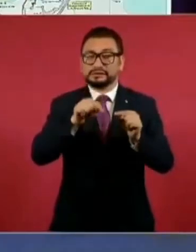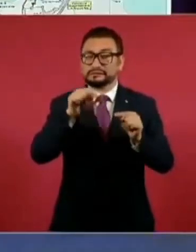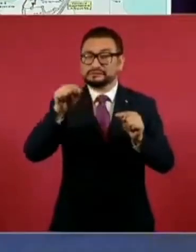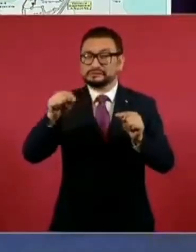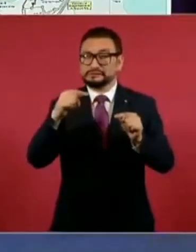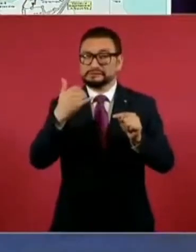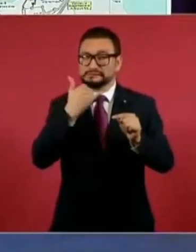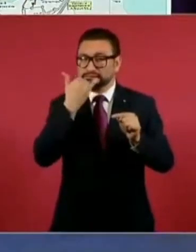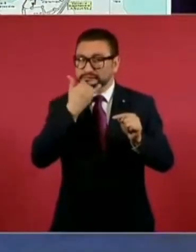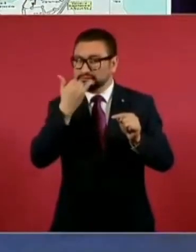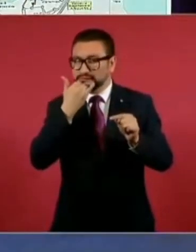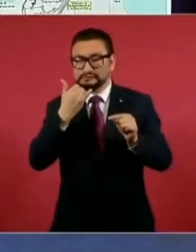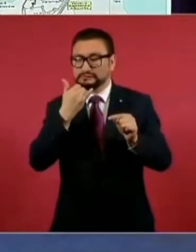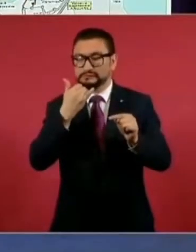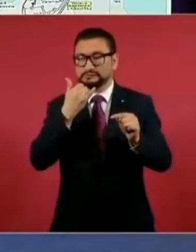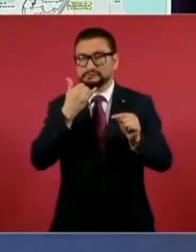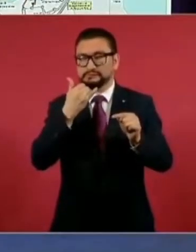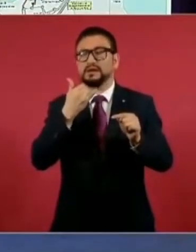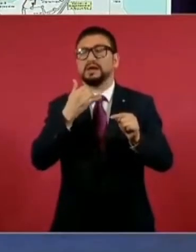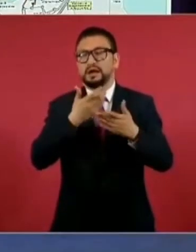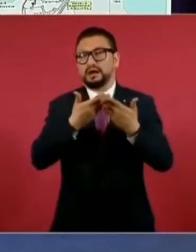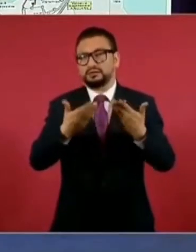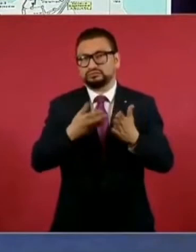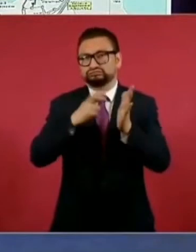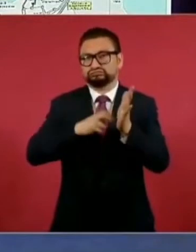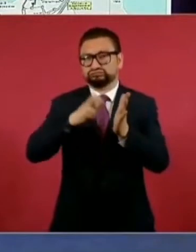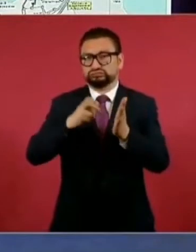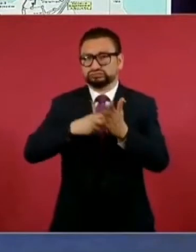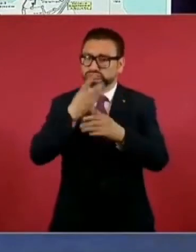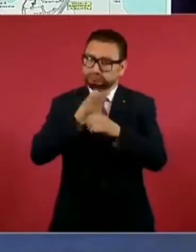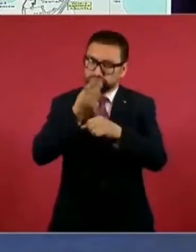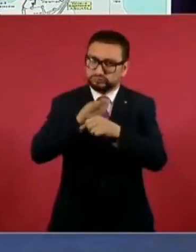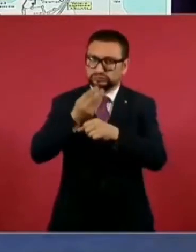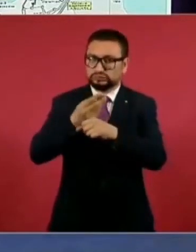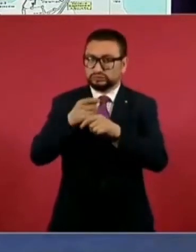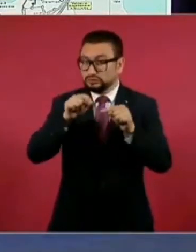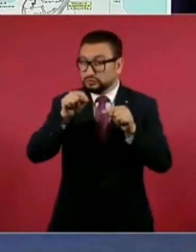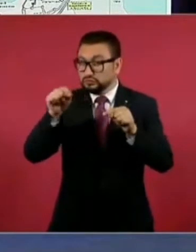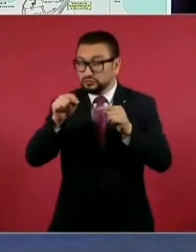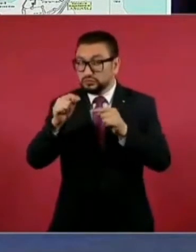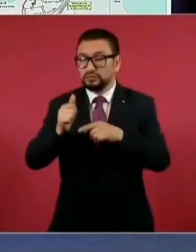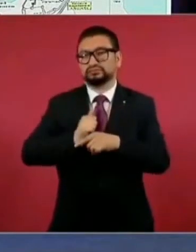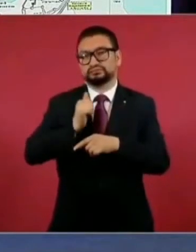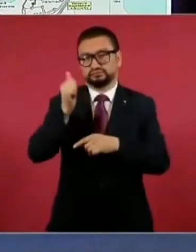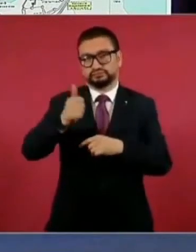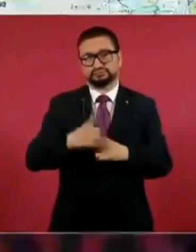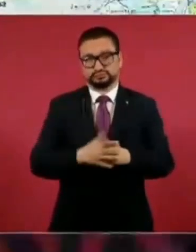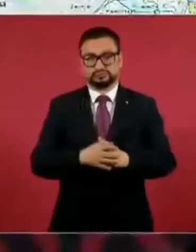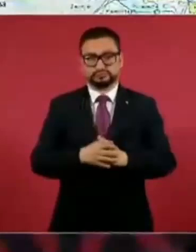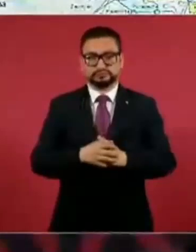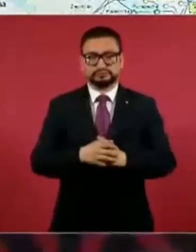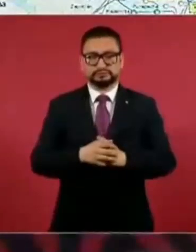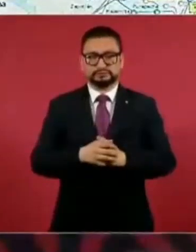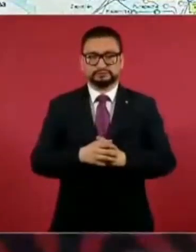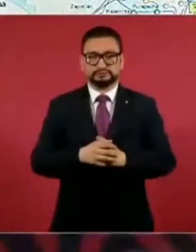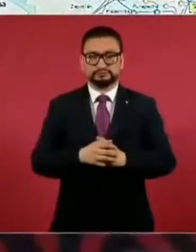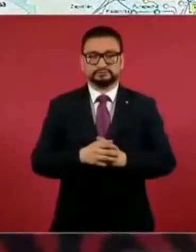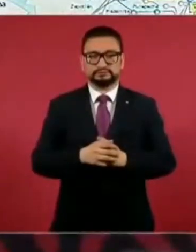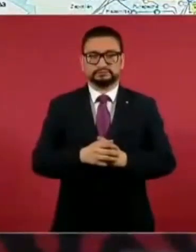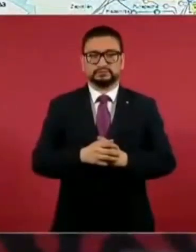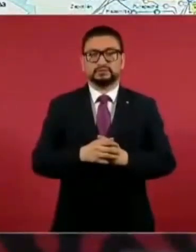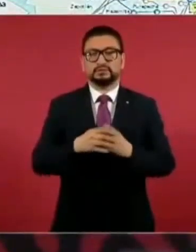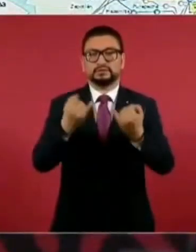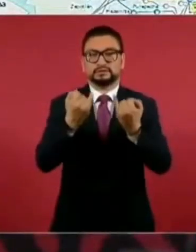los óptimos. Sin embargo, pues bueno, tenemos que aprovechar todo ese recurso. La parte